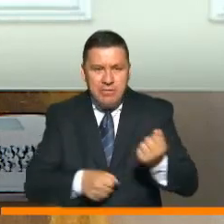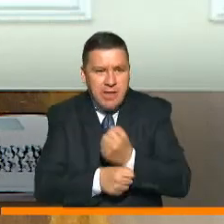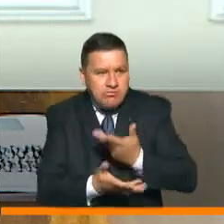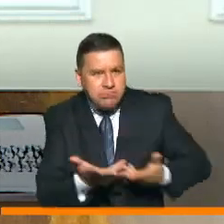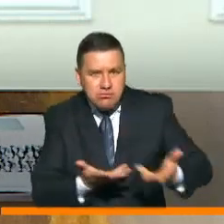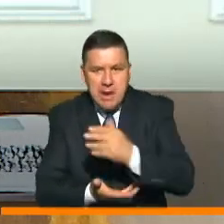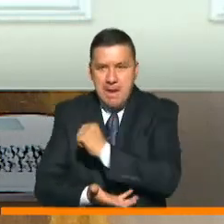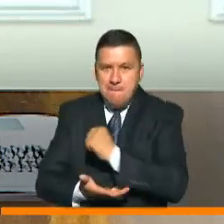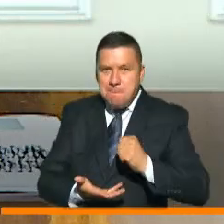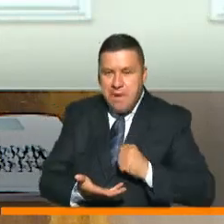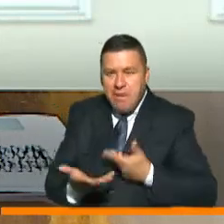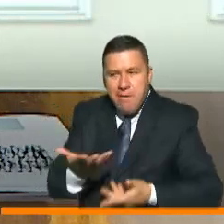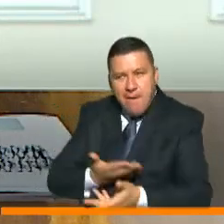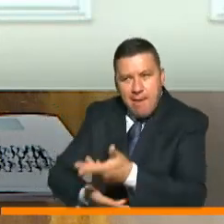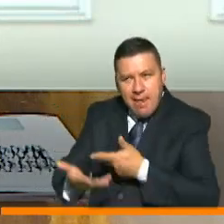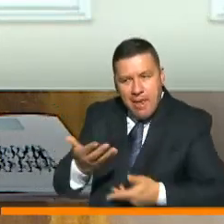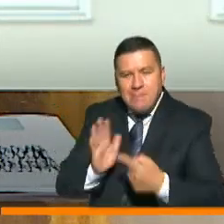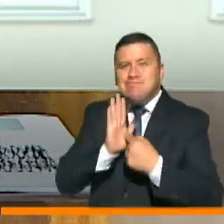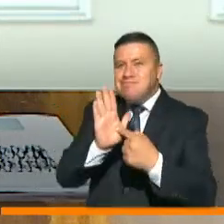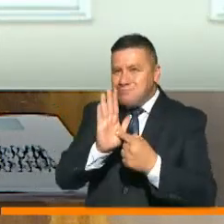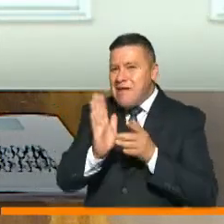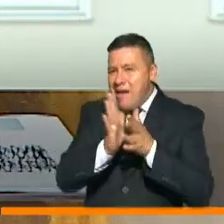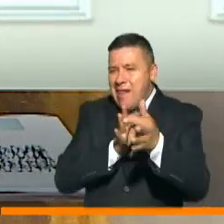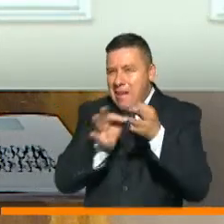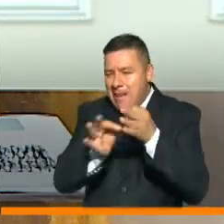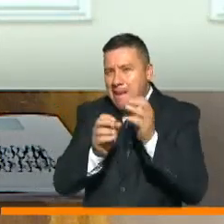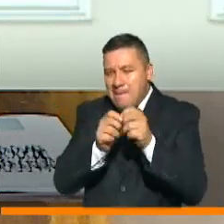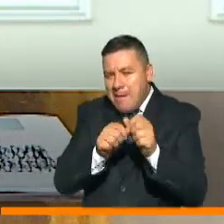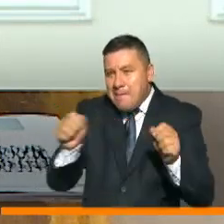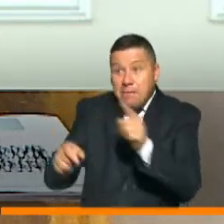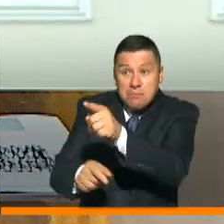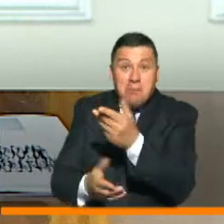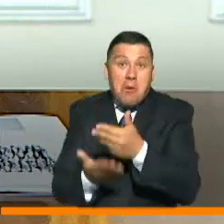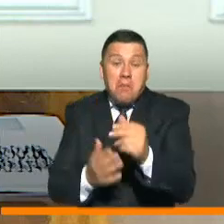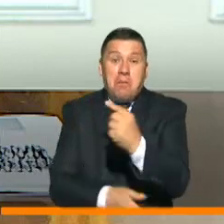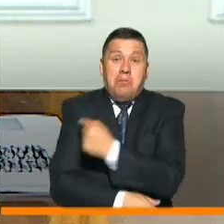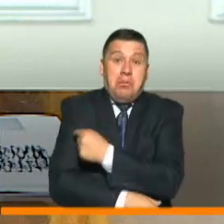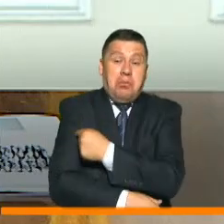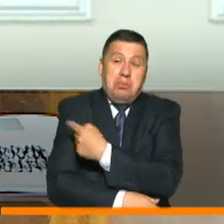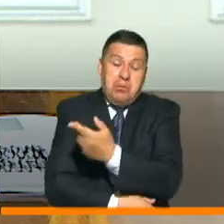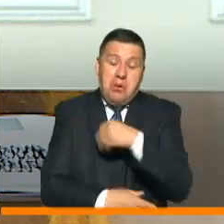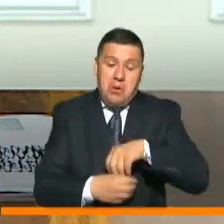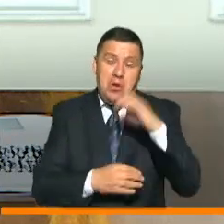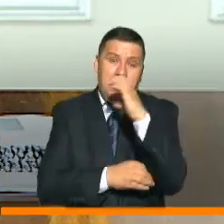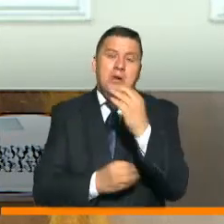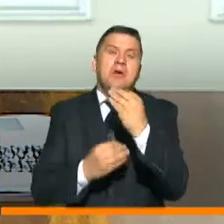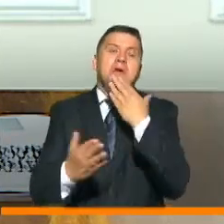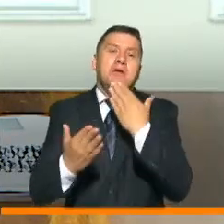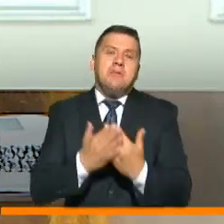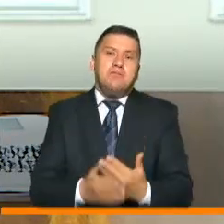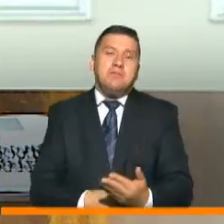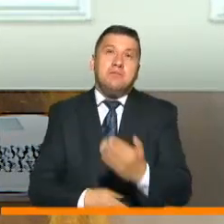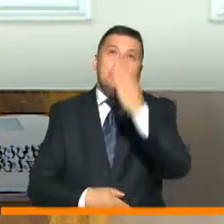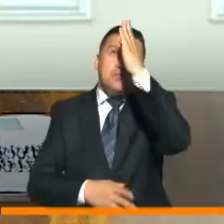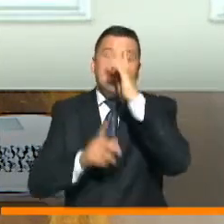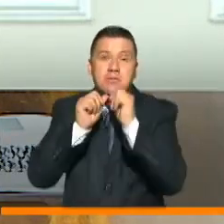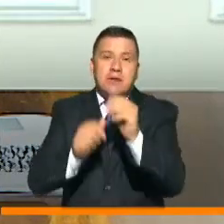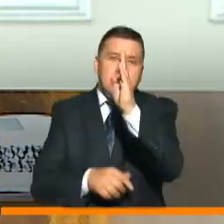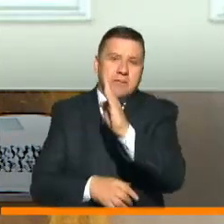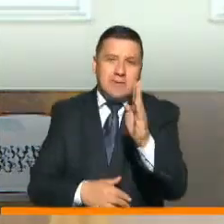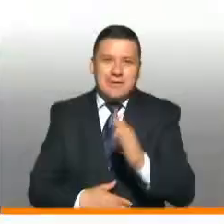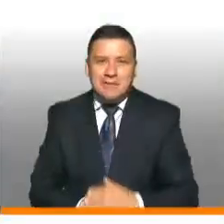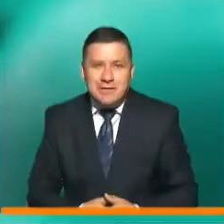privado también van a darnos cabida a seguir ampliando vacunación en nuestro país. Muchísimas gracias, que Dios los